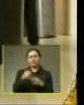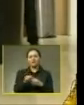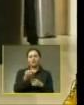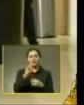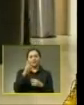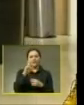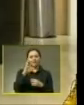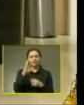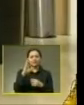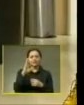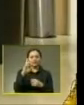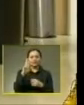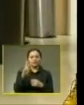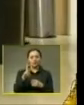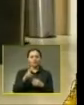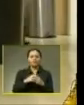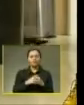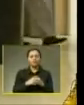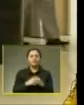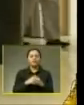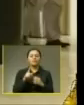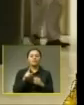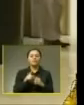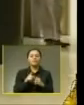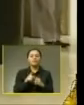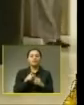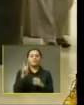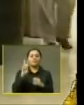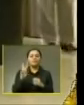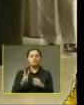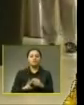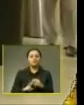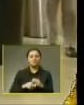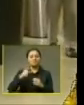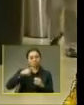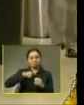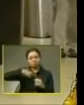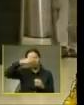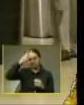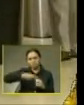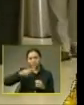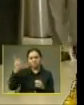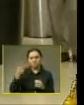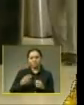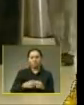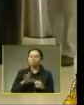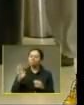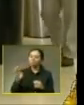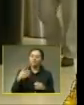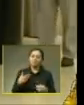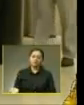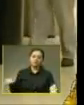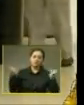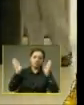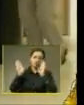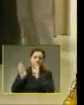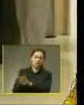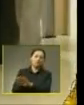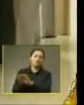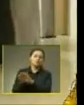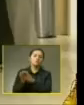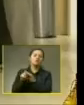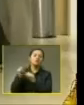más fuerte y más poderoso de Venezuela, decidió no concederle